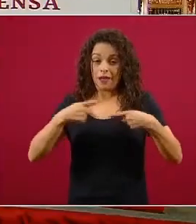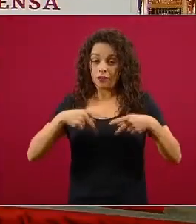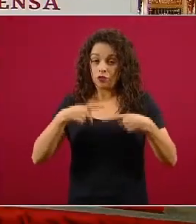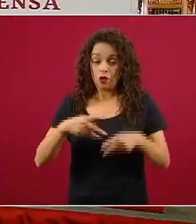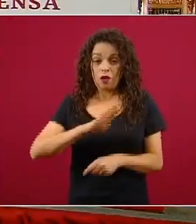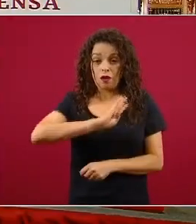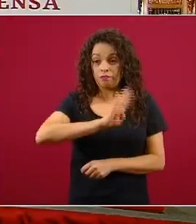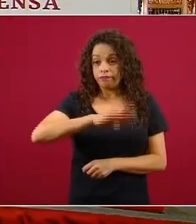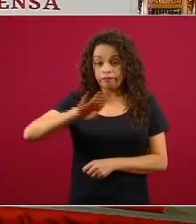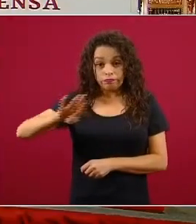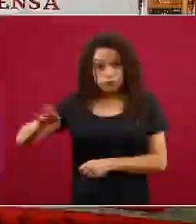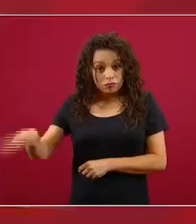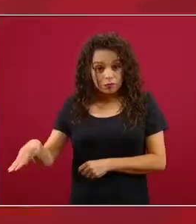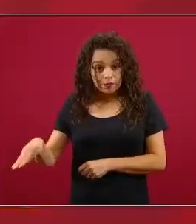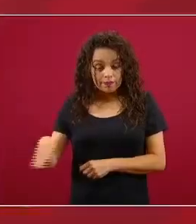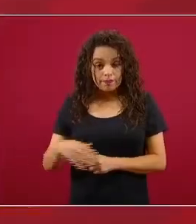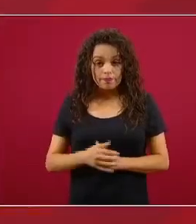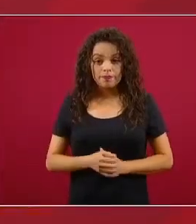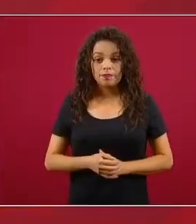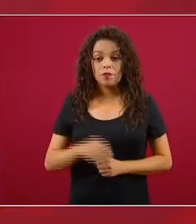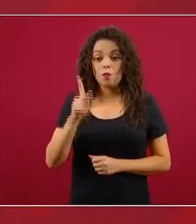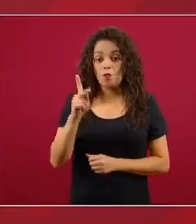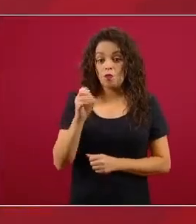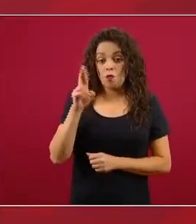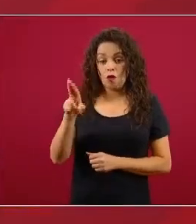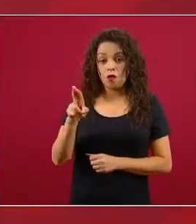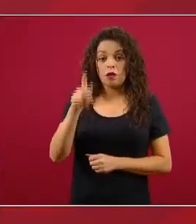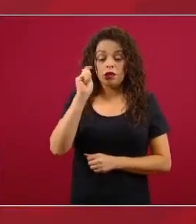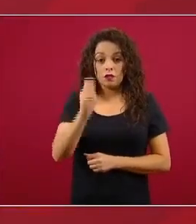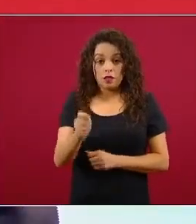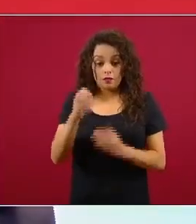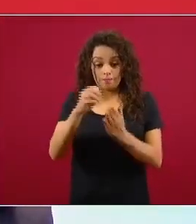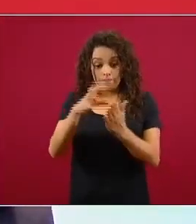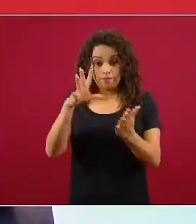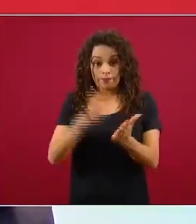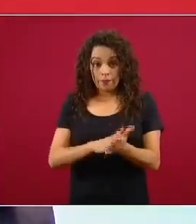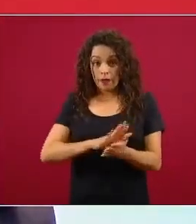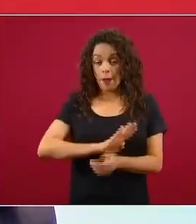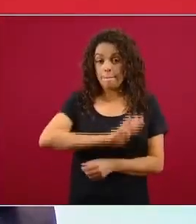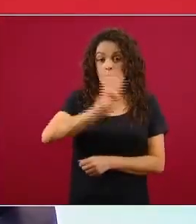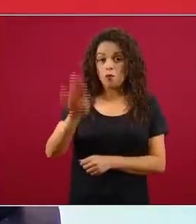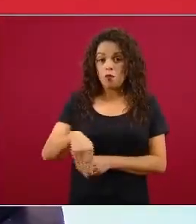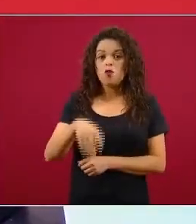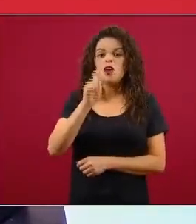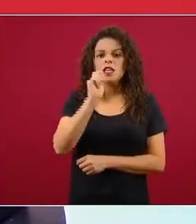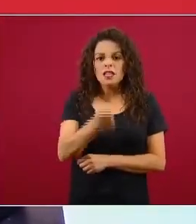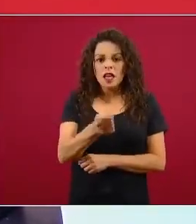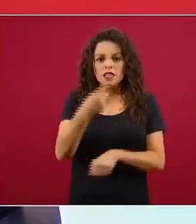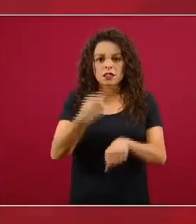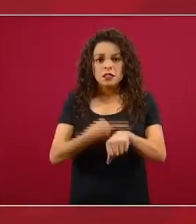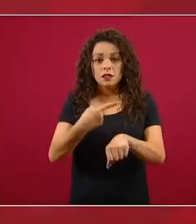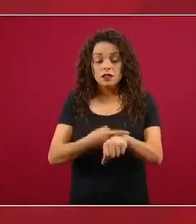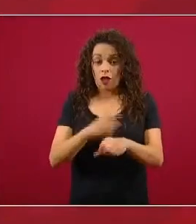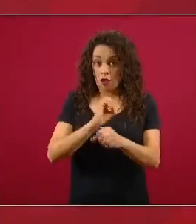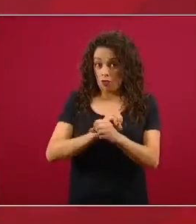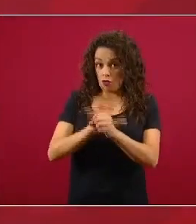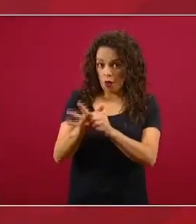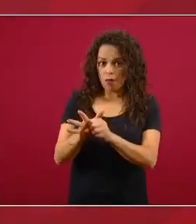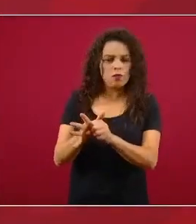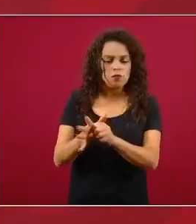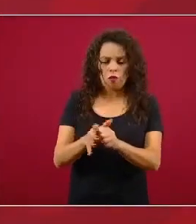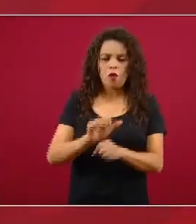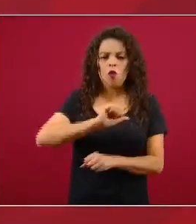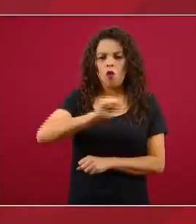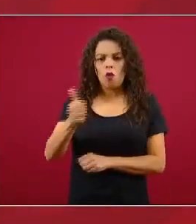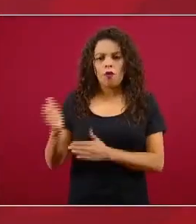la vida, no solamente las que directamente están registradas como que han perdido la vida por el COVID, sino lo que presentó el doctor Ruy